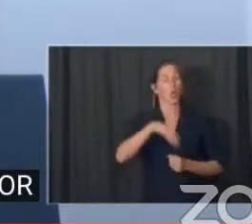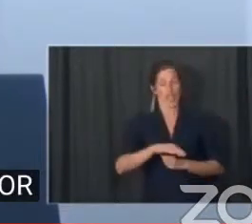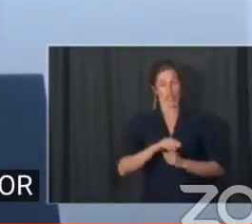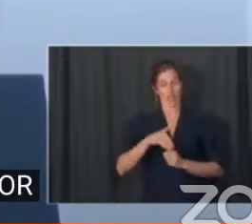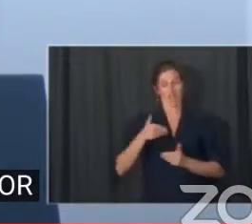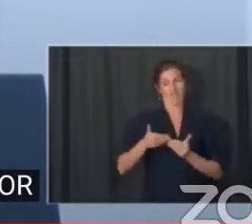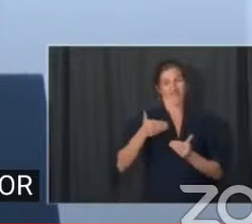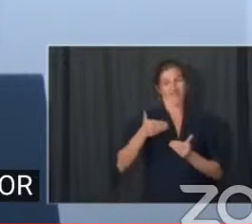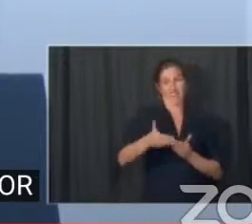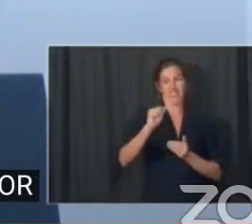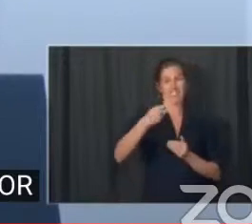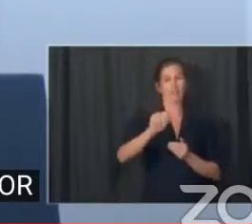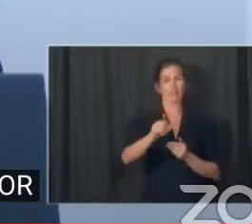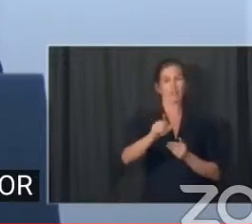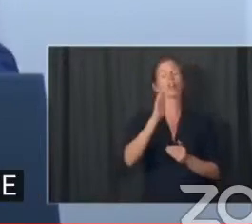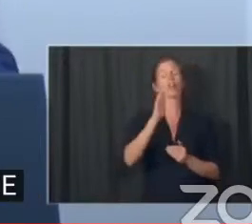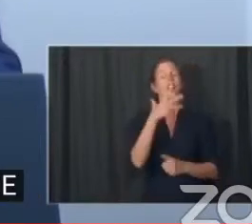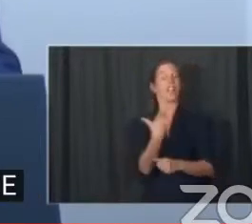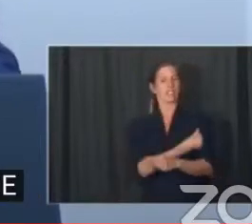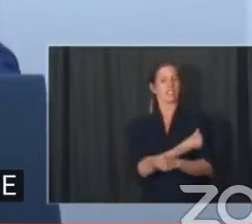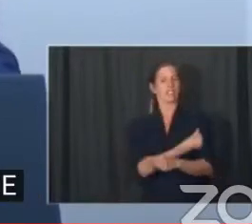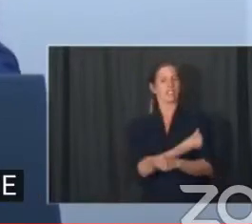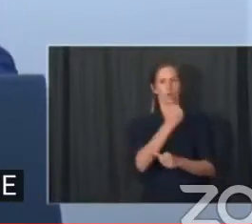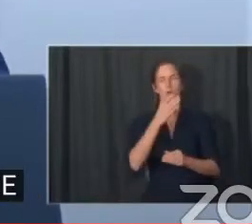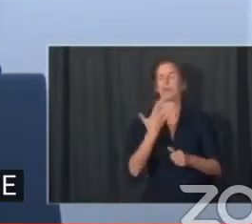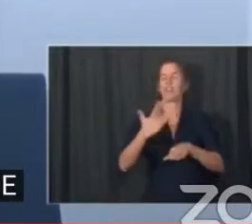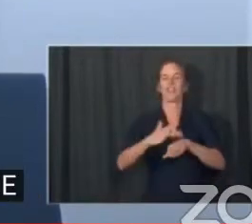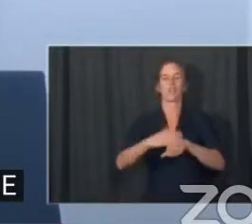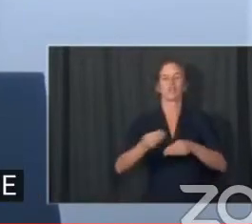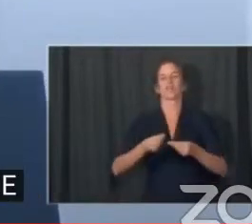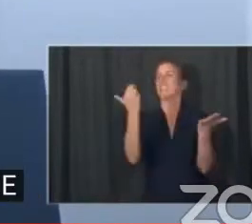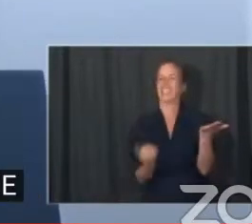to the entire general population. que ya están para las With the personas que están